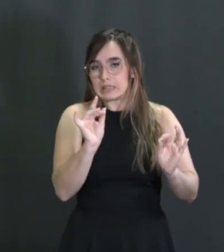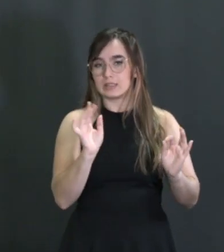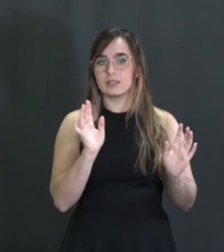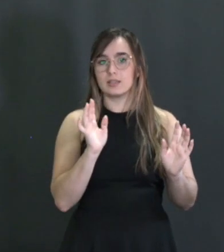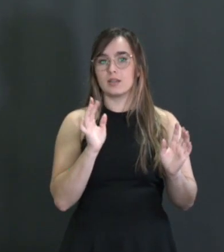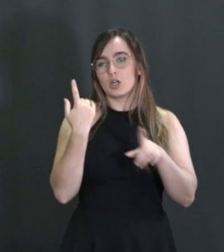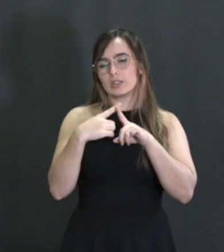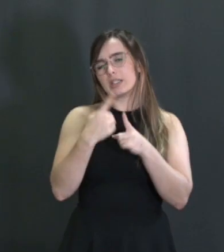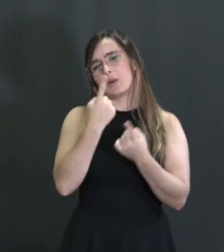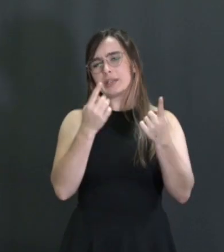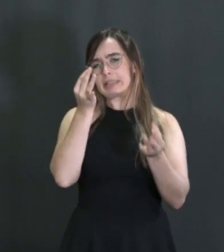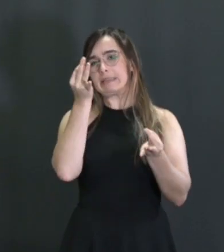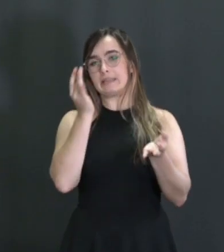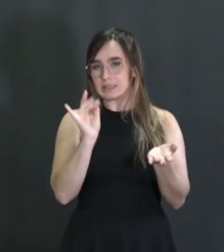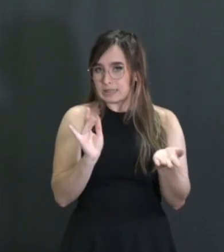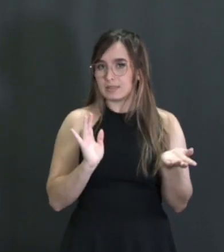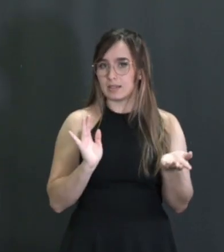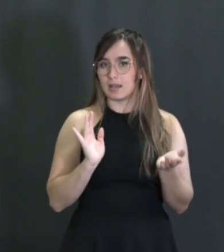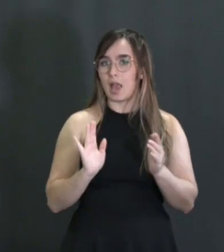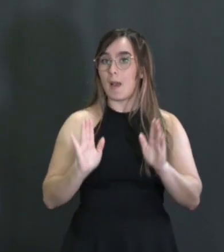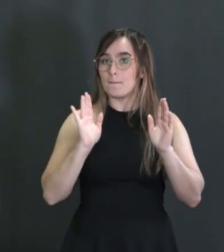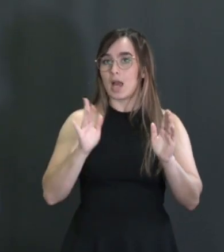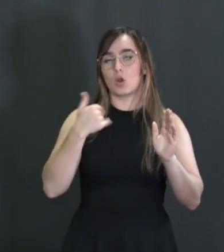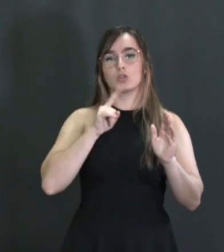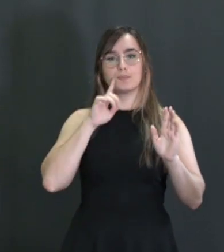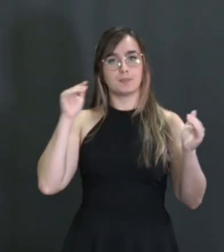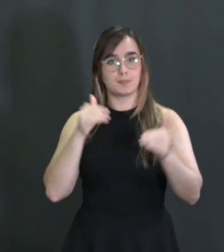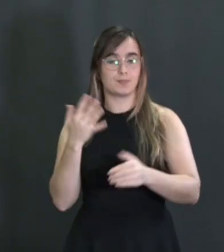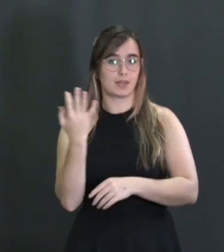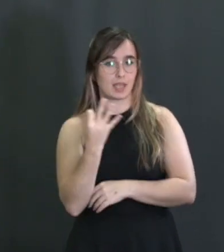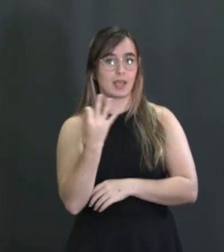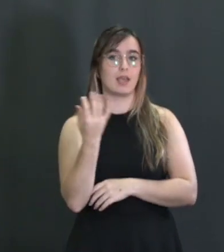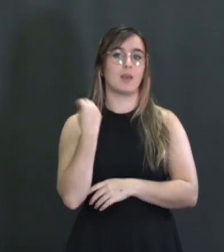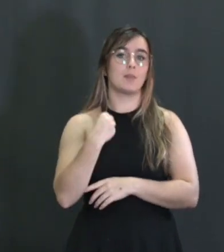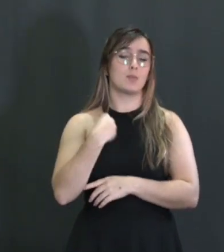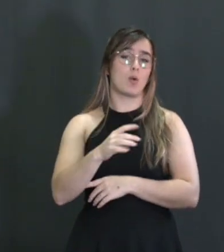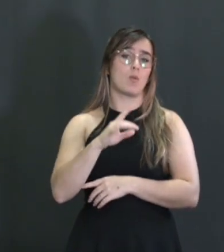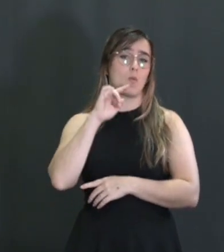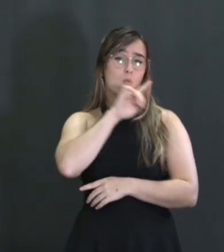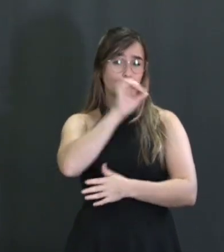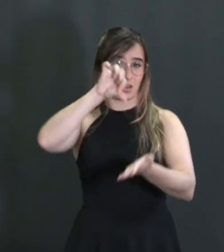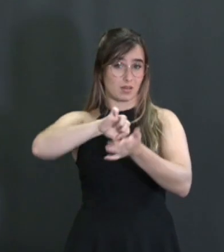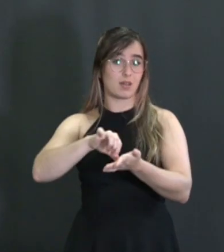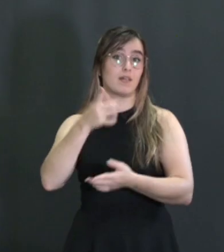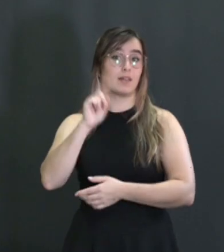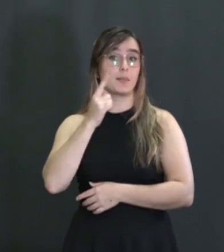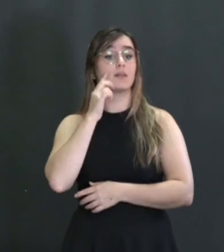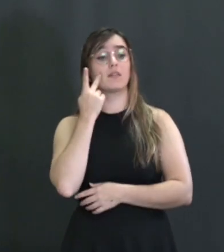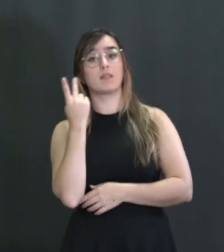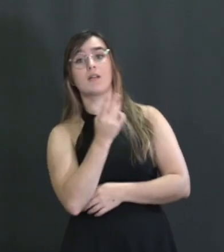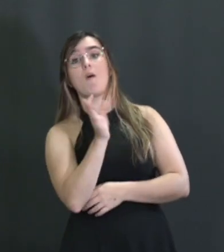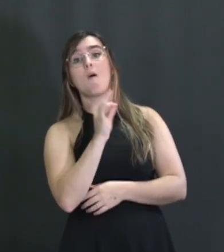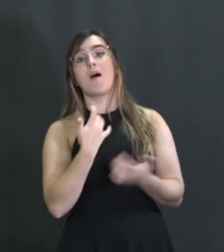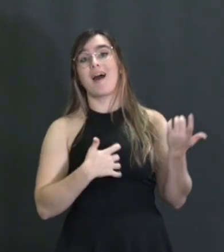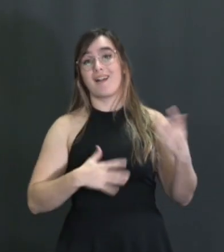pero bueno, o sea, miremos a lo que es Moscú o miremos a lo que se está convirtiendo Argentina.